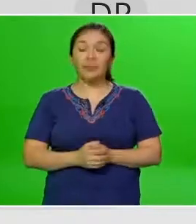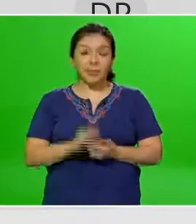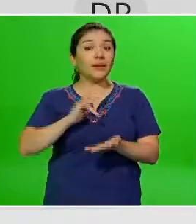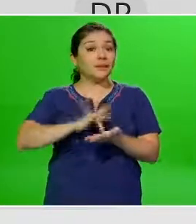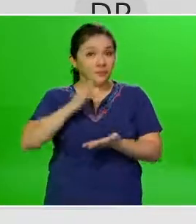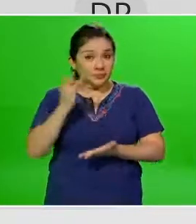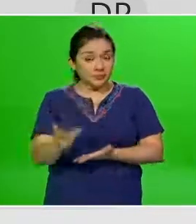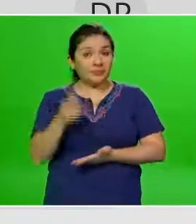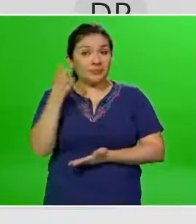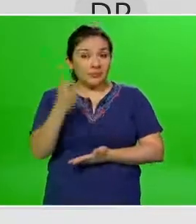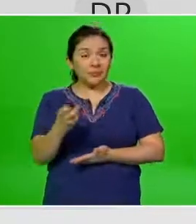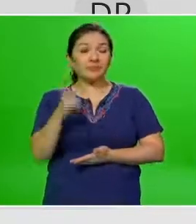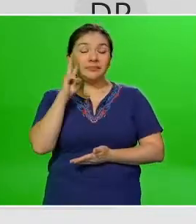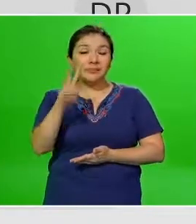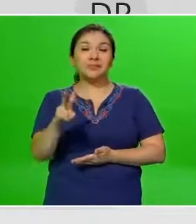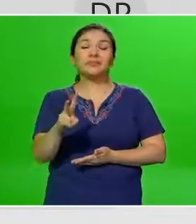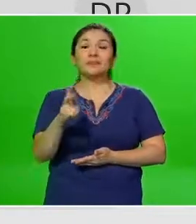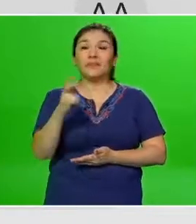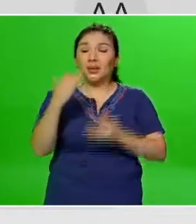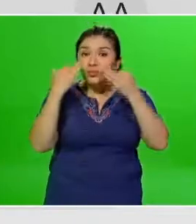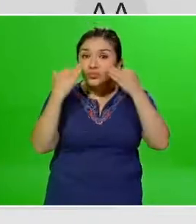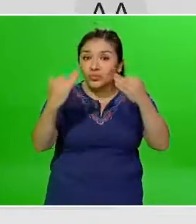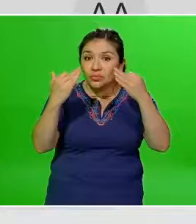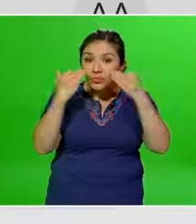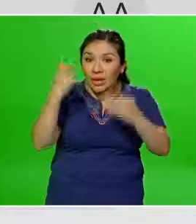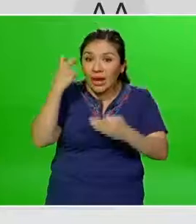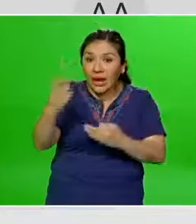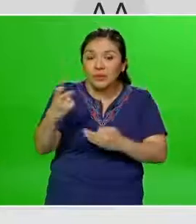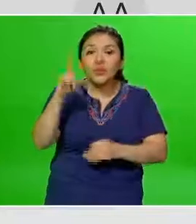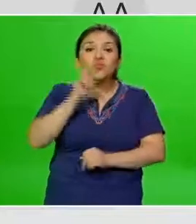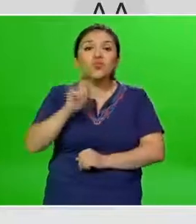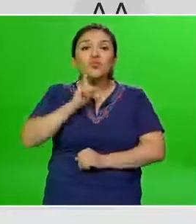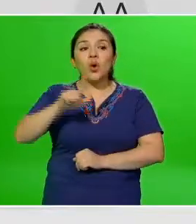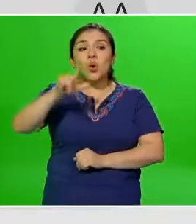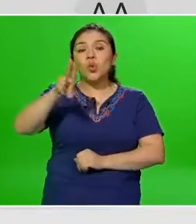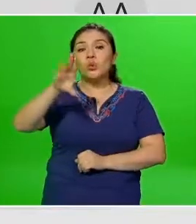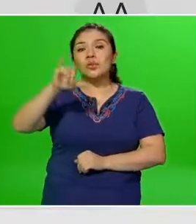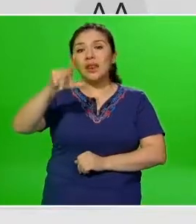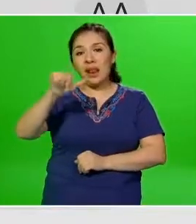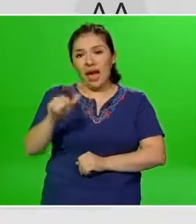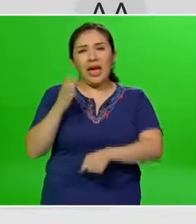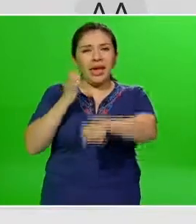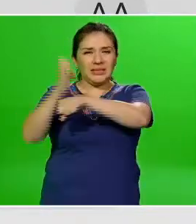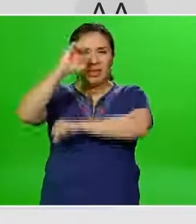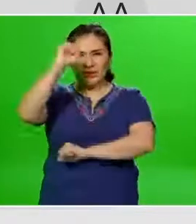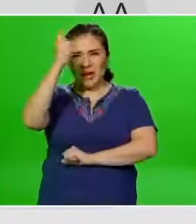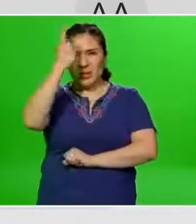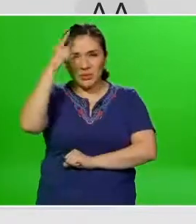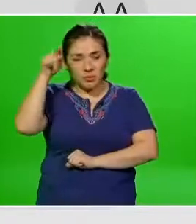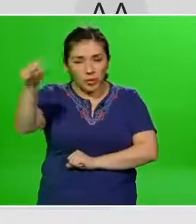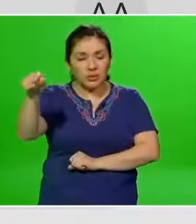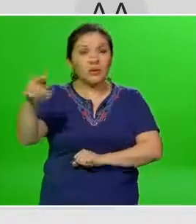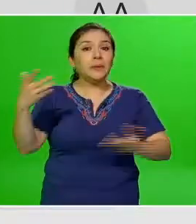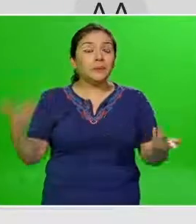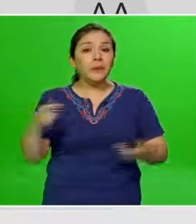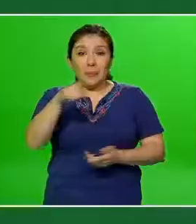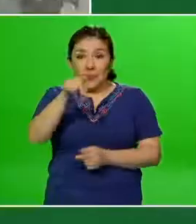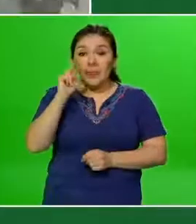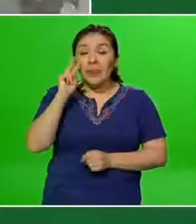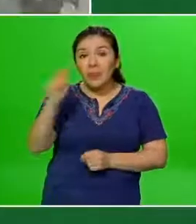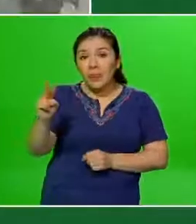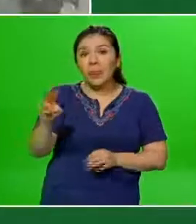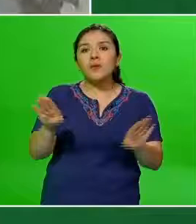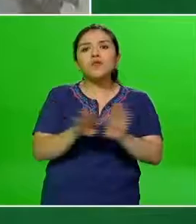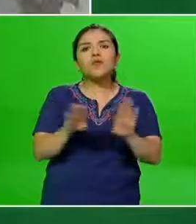Muchísimas gracias. Pues en este testimonial de Lucila Hernández del estado de San Luis Potosí, pues vemos,